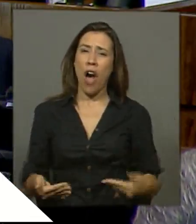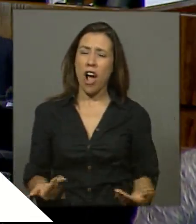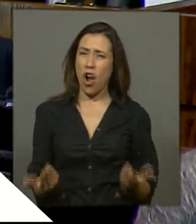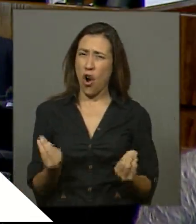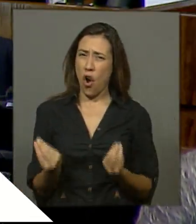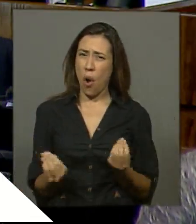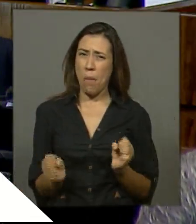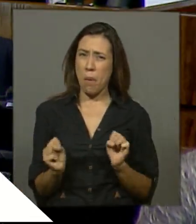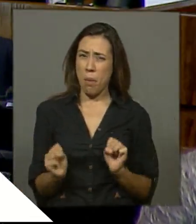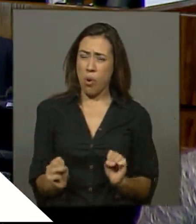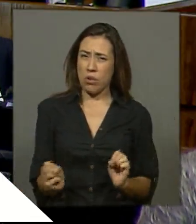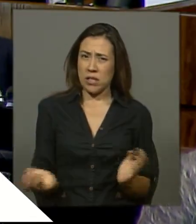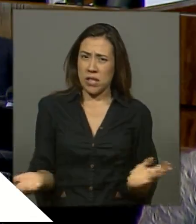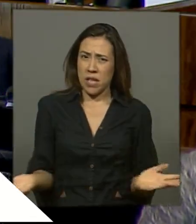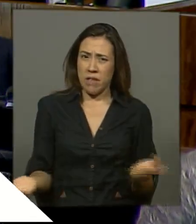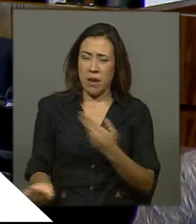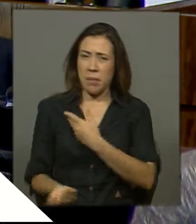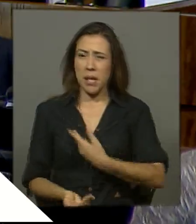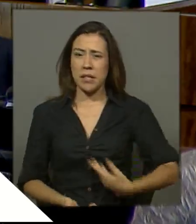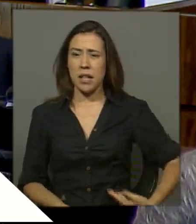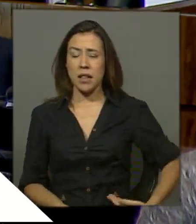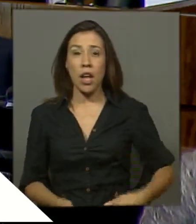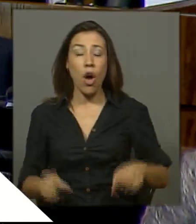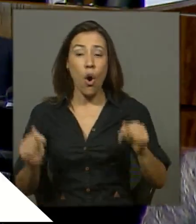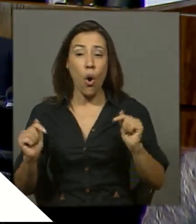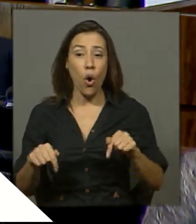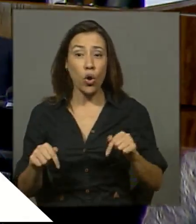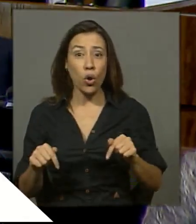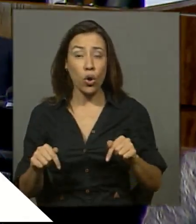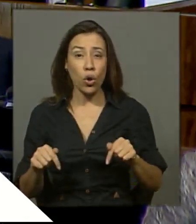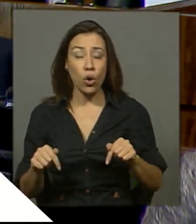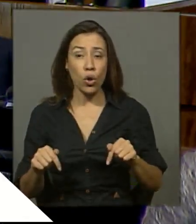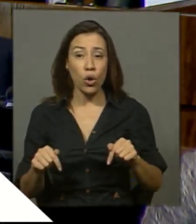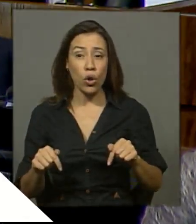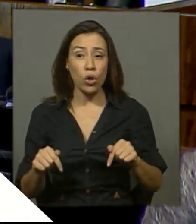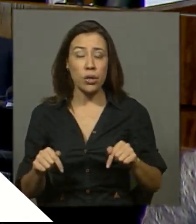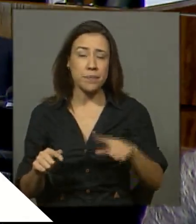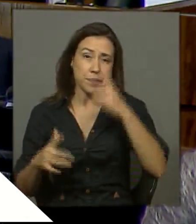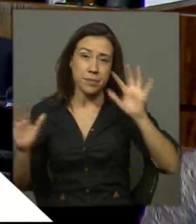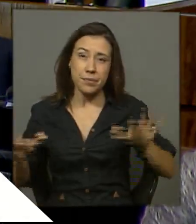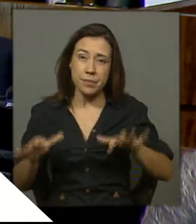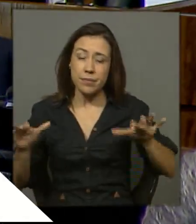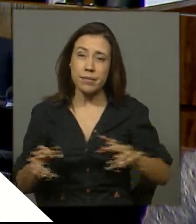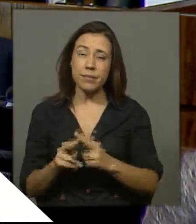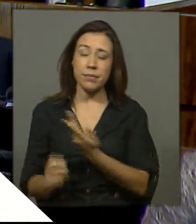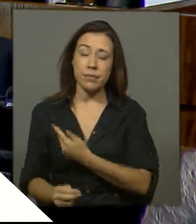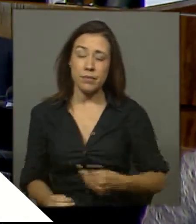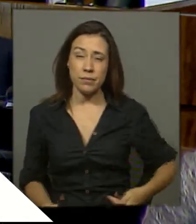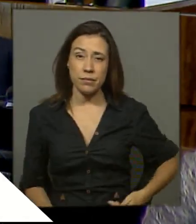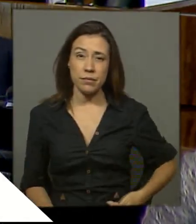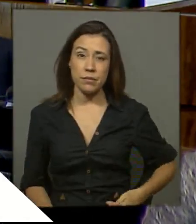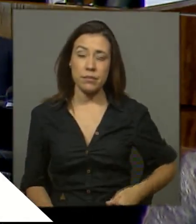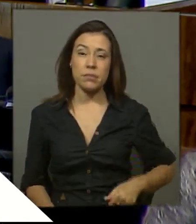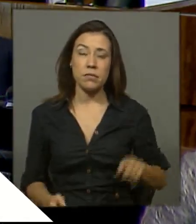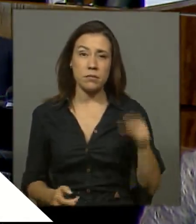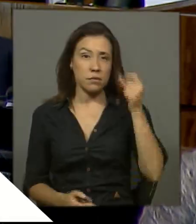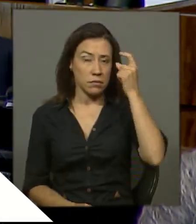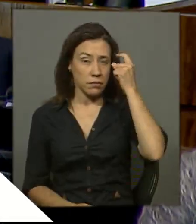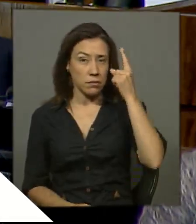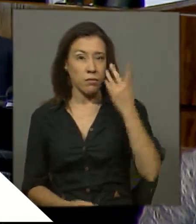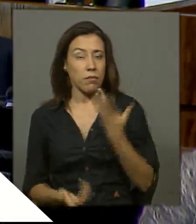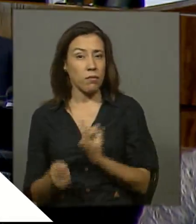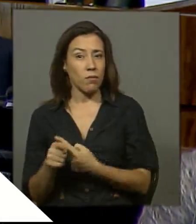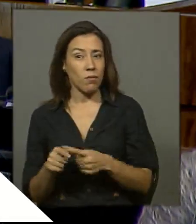posible presidente hoy el esfuerzo que ha hecho el gobierno se ha comprendido porque a